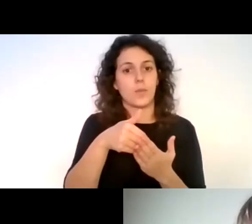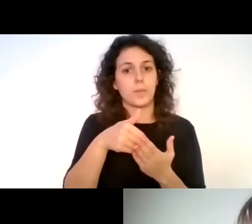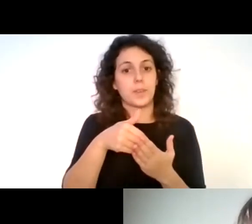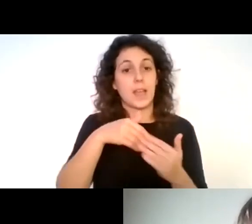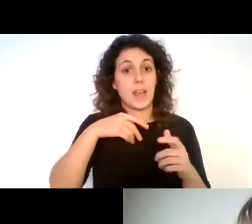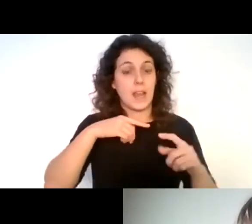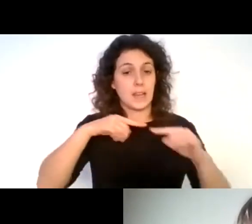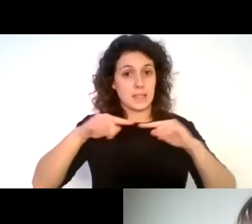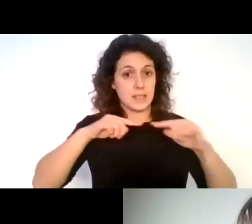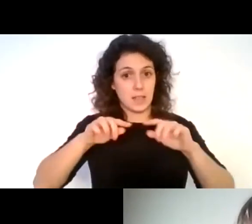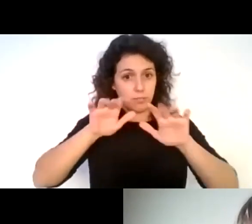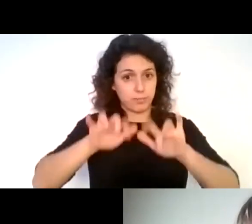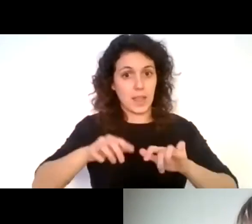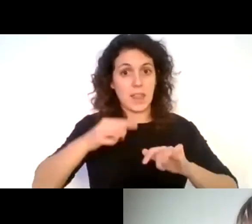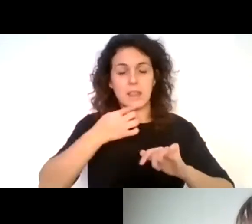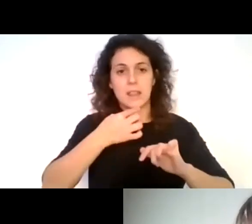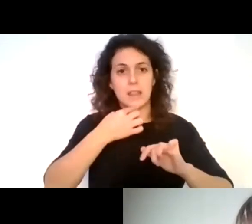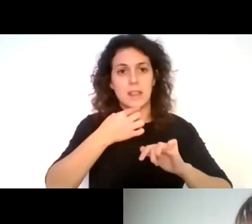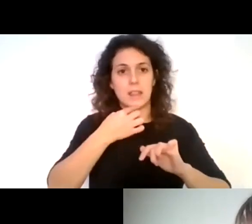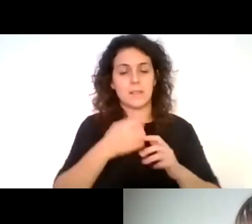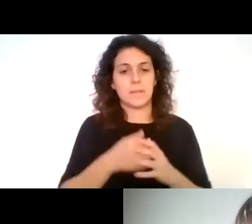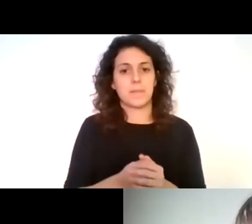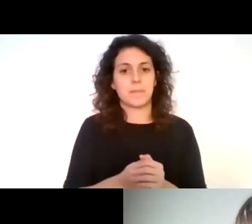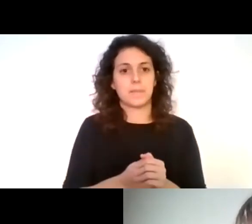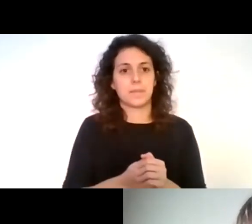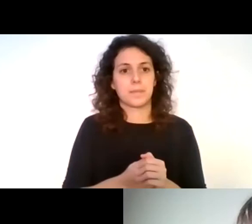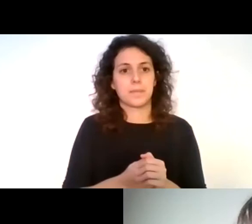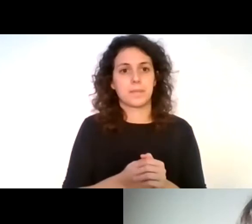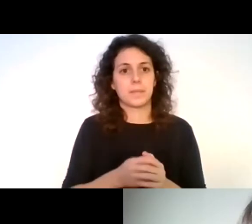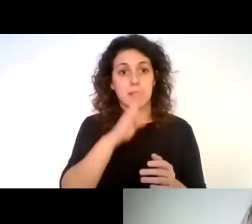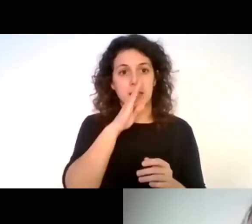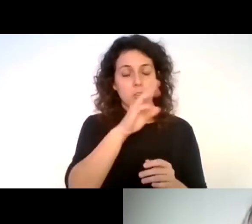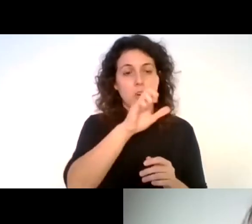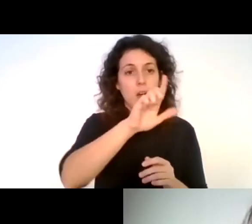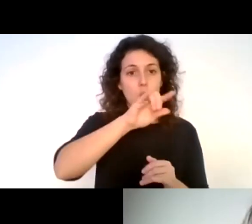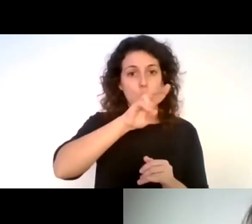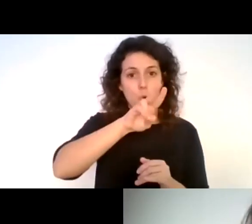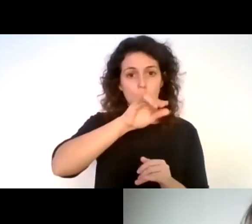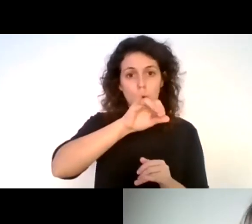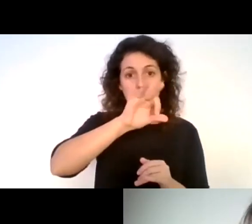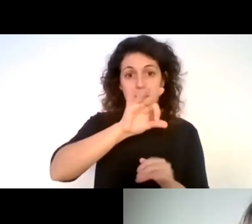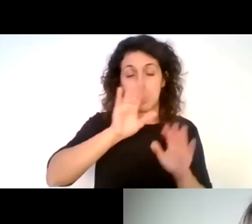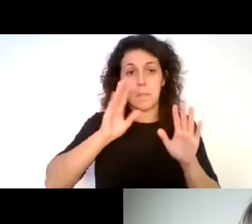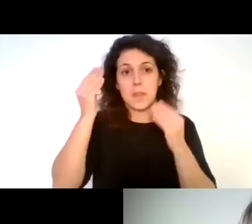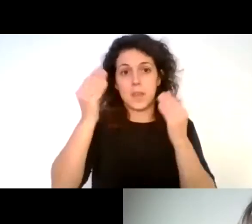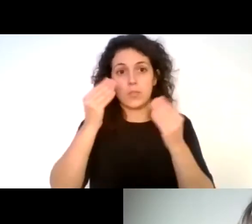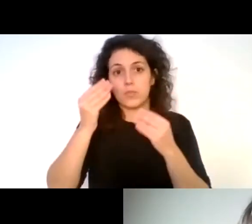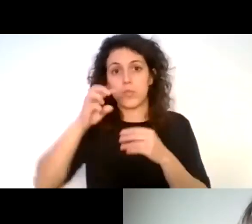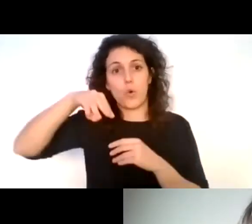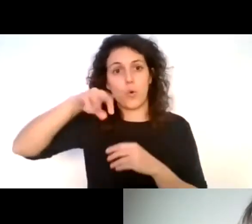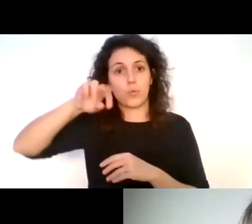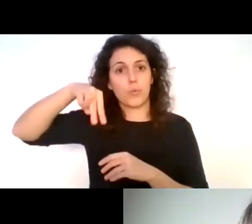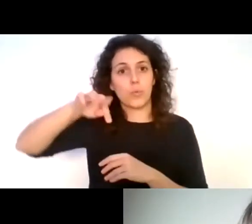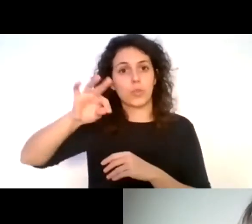chat, nos ha preguntado en el chat dirigido a Luis Miguel, pero creo que también Montse puede